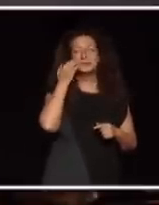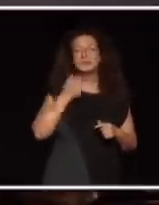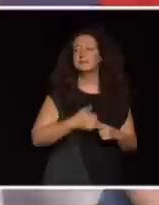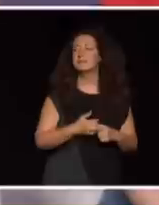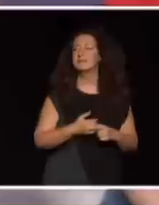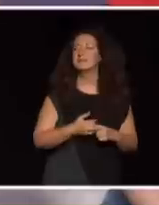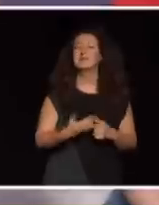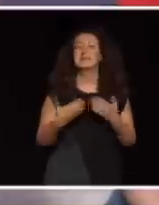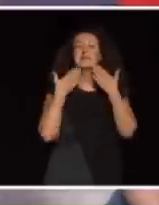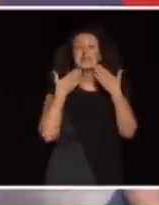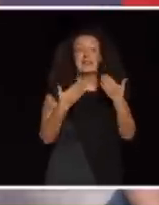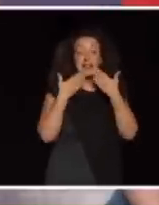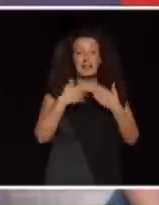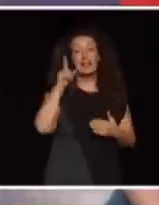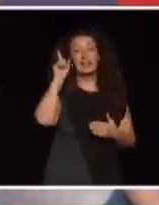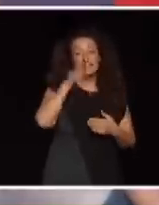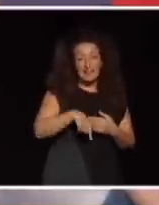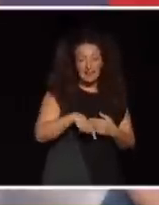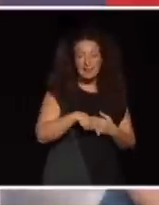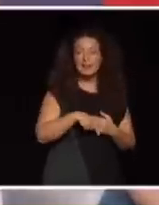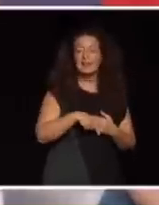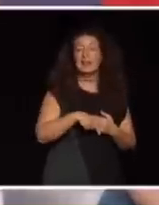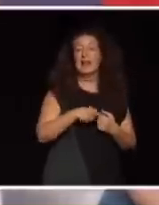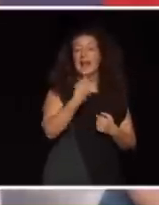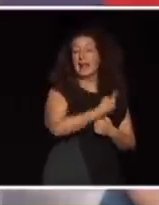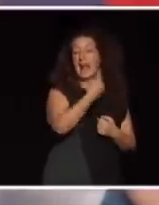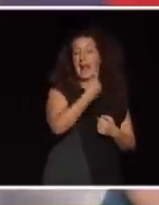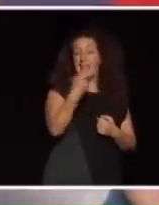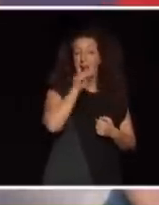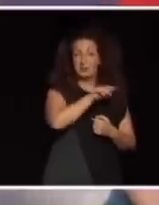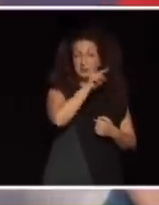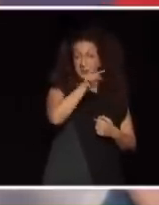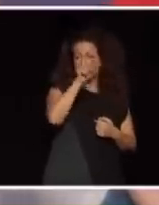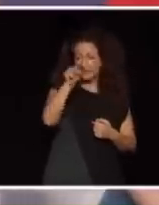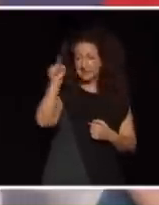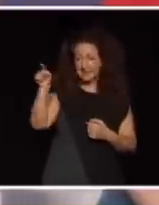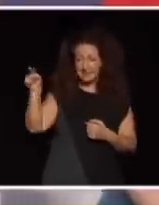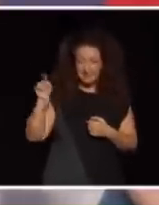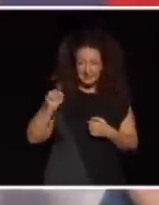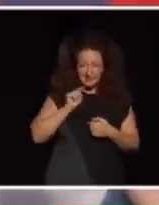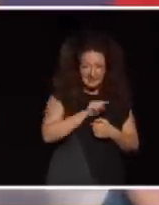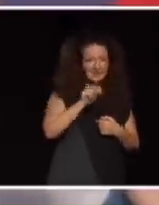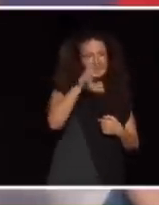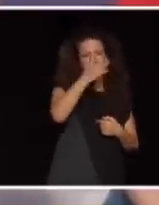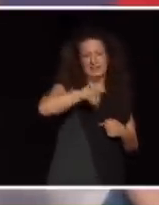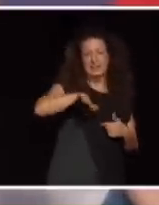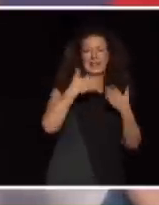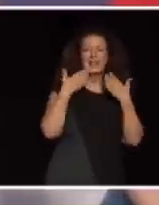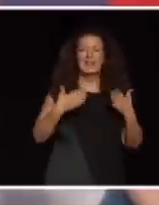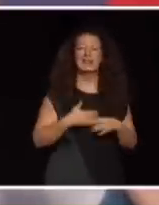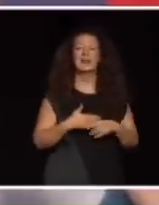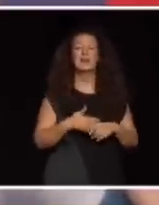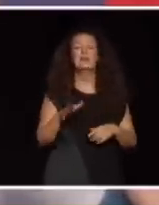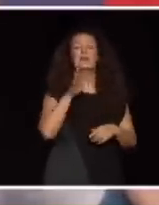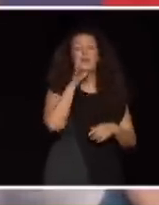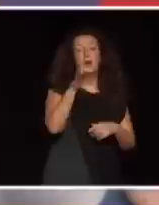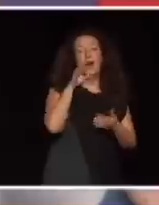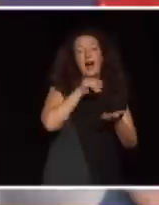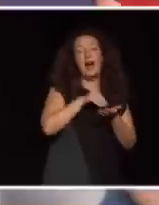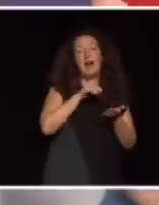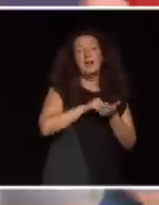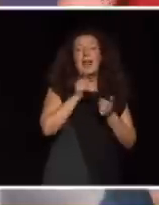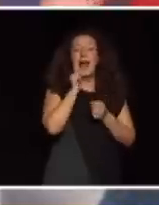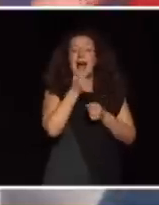pero muchas gracias también a cada una de vosotras y a cada uno de vosotros, porque a veces desde el